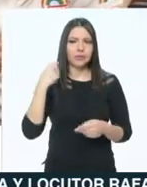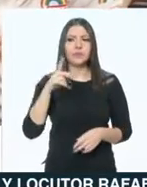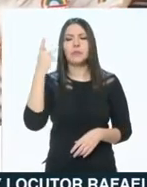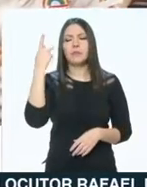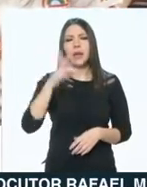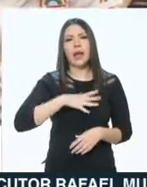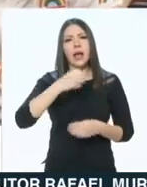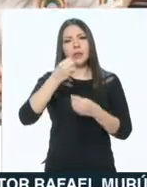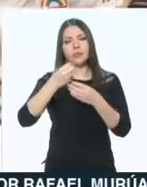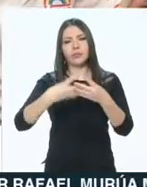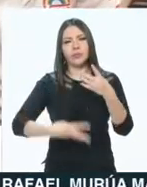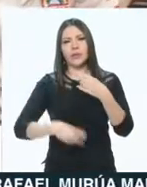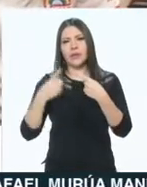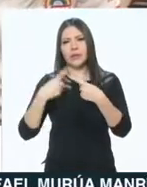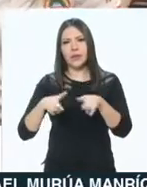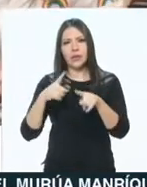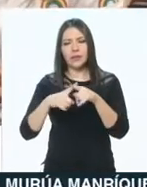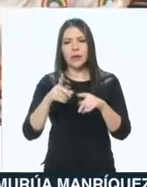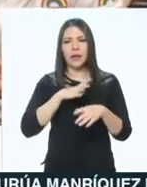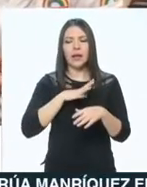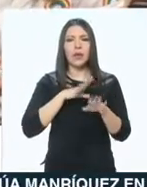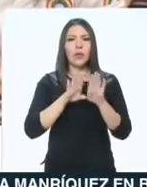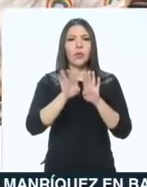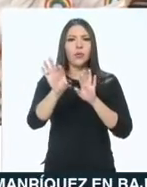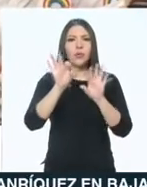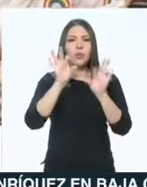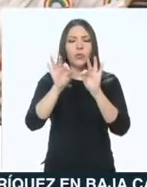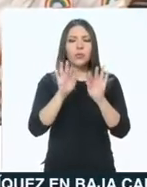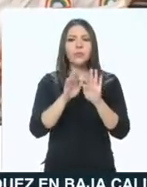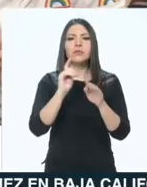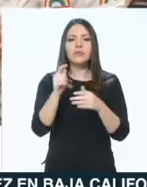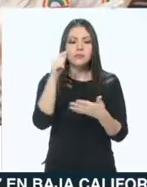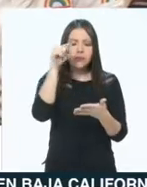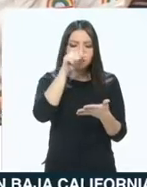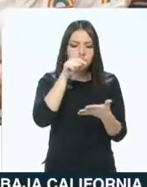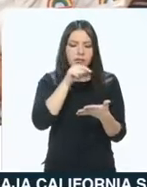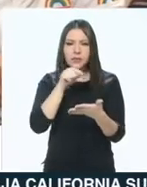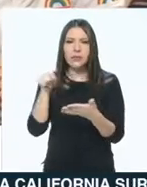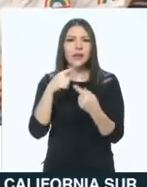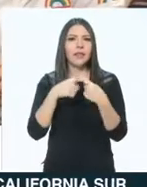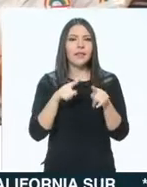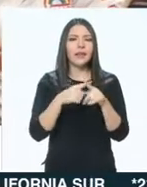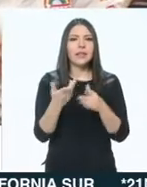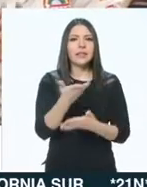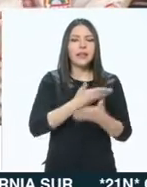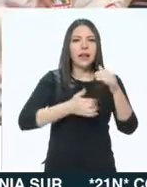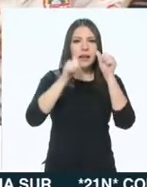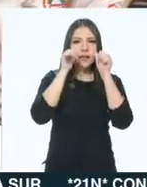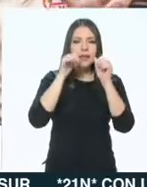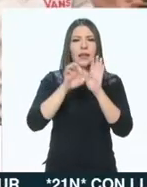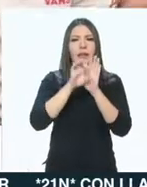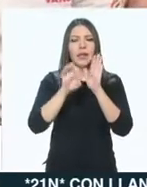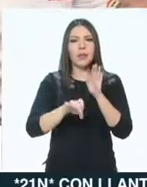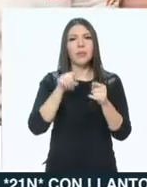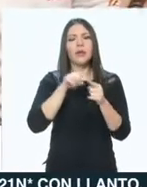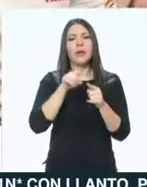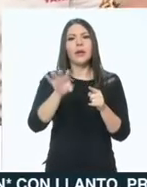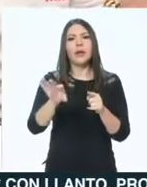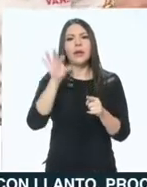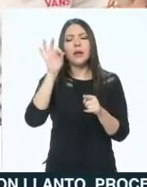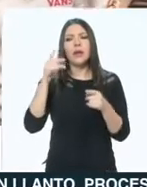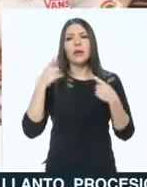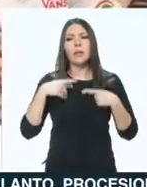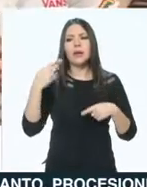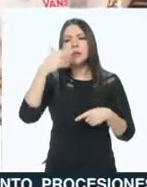servicios, es decir, como de looks, que es un menú. Este menú lo que nos ayuda es, para empezar, como a que las clientas puedan un poquito